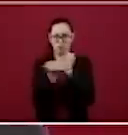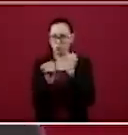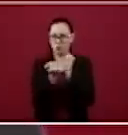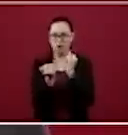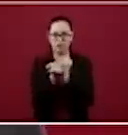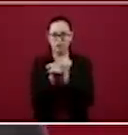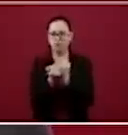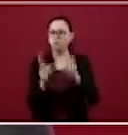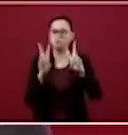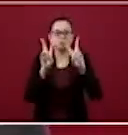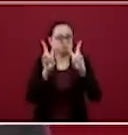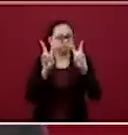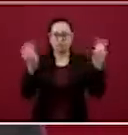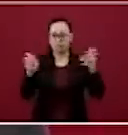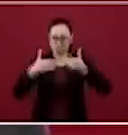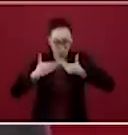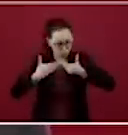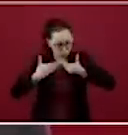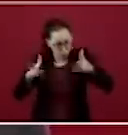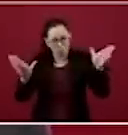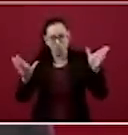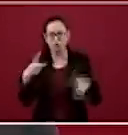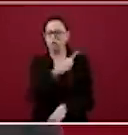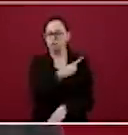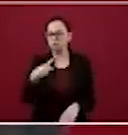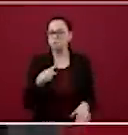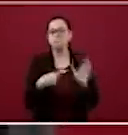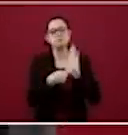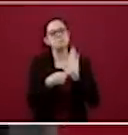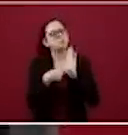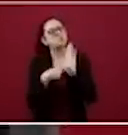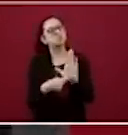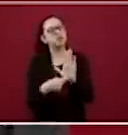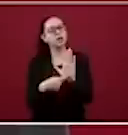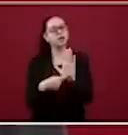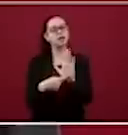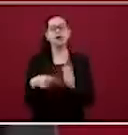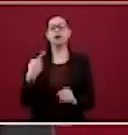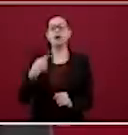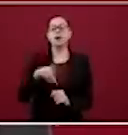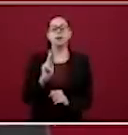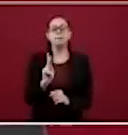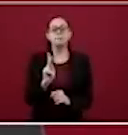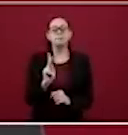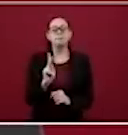Son asuntos públicos que se tienen que tratar, pero no